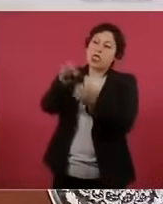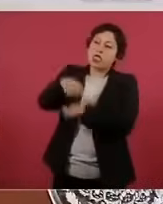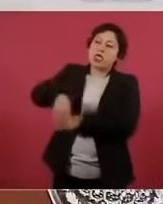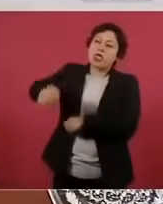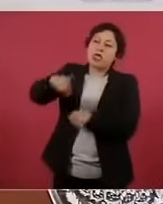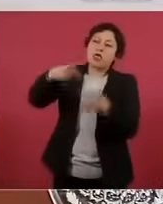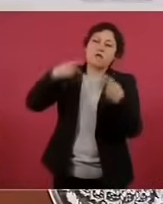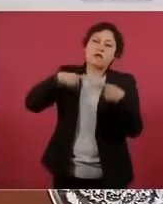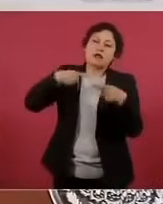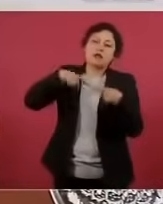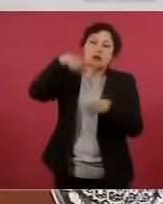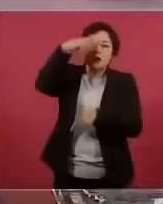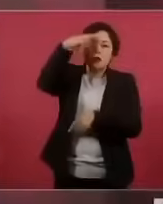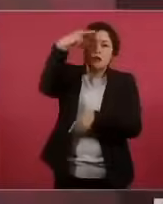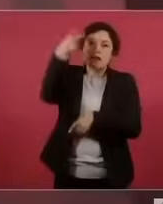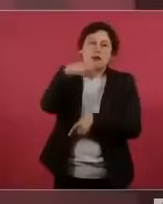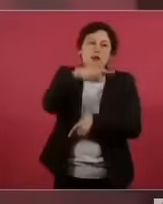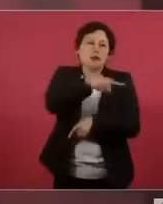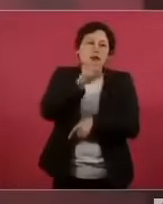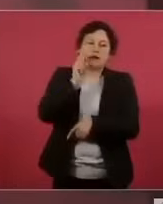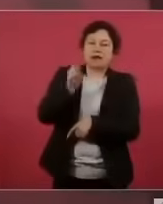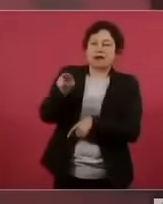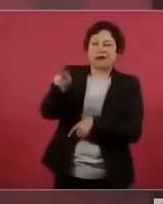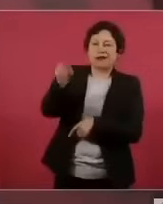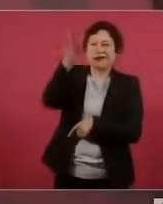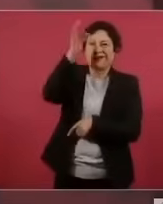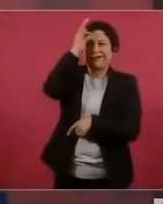Piensan que la gente